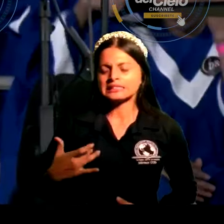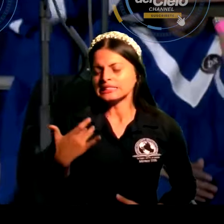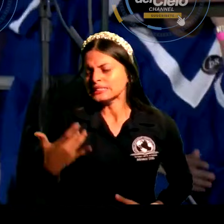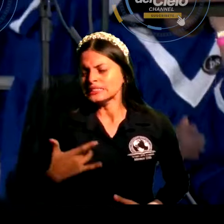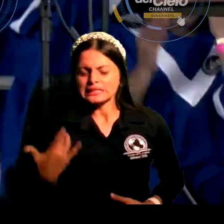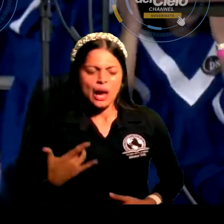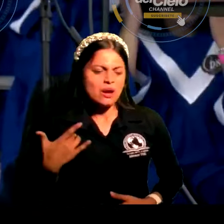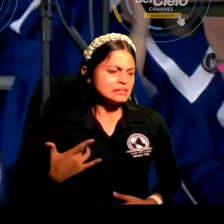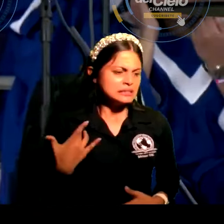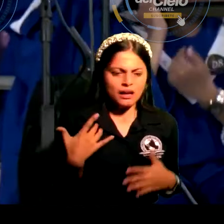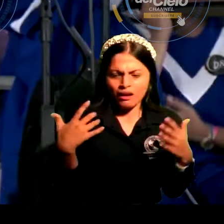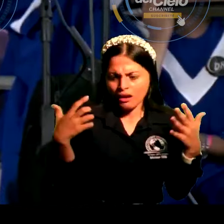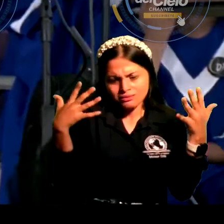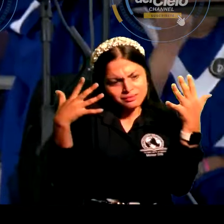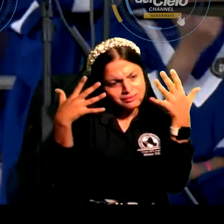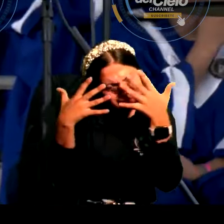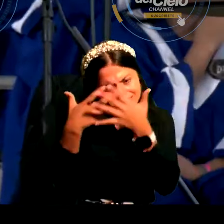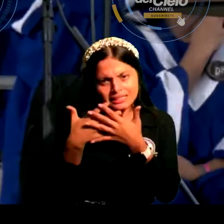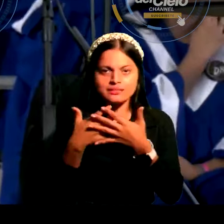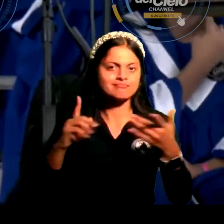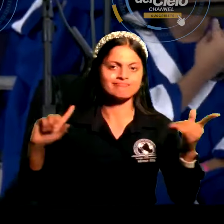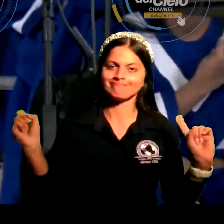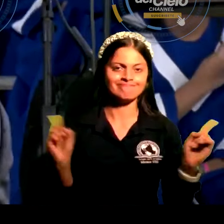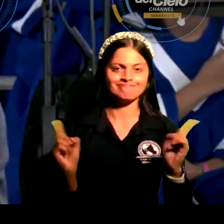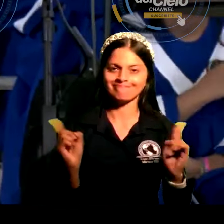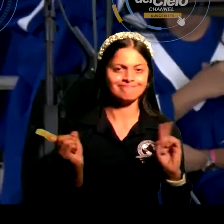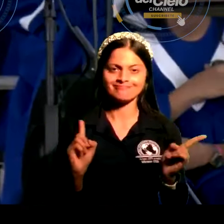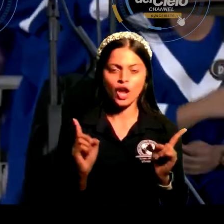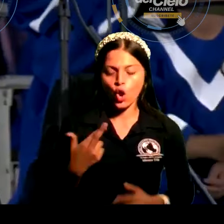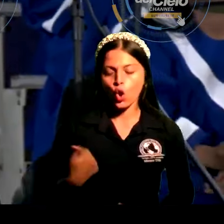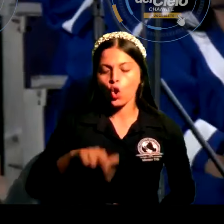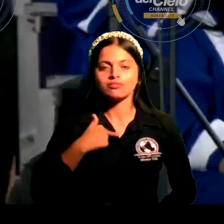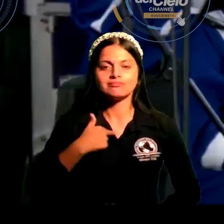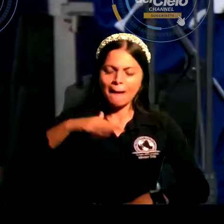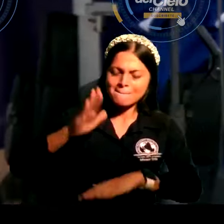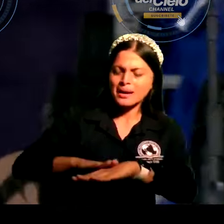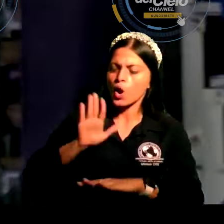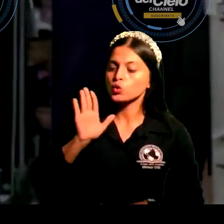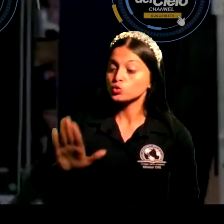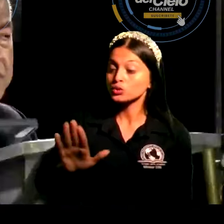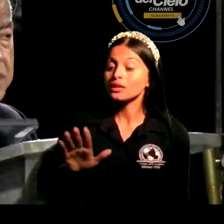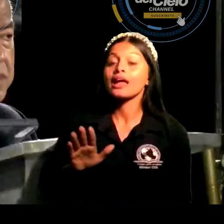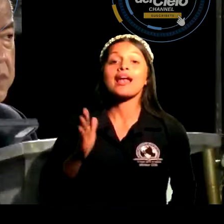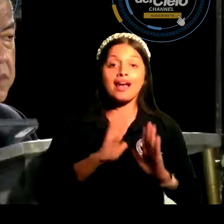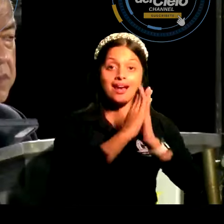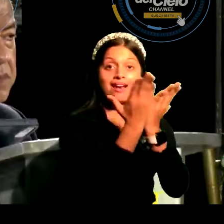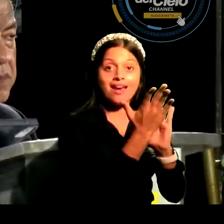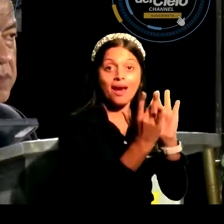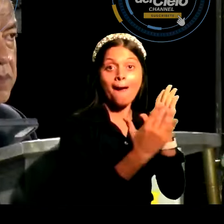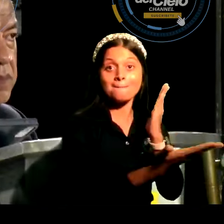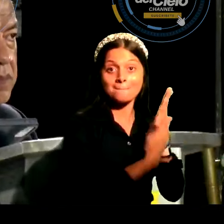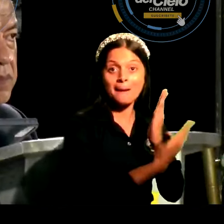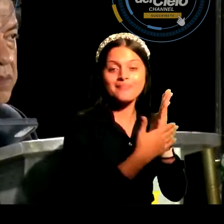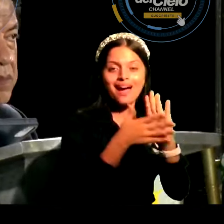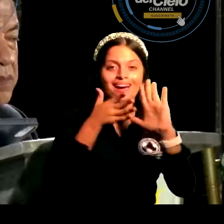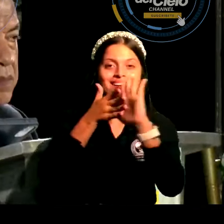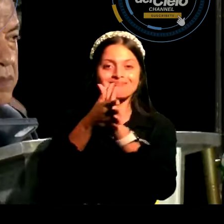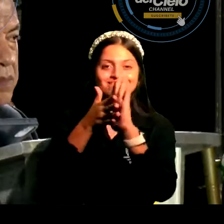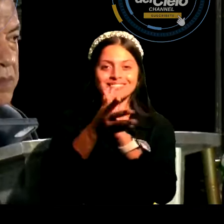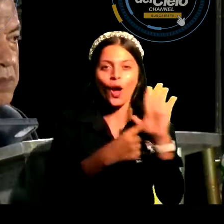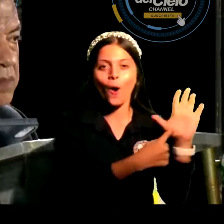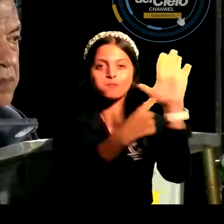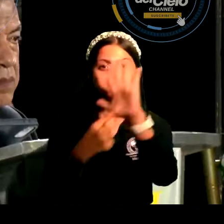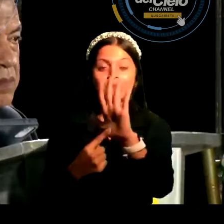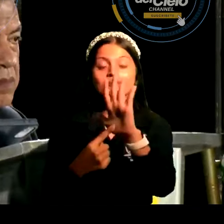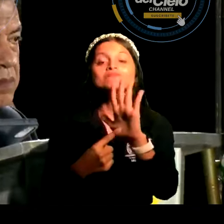a las personas. No se trata de que nosotros, se trata de lo que la Biblia dice. Y se trata de